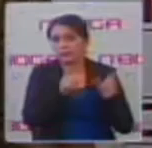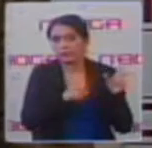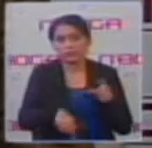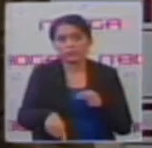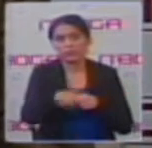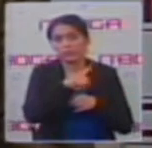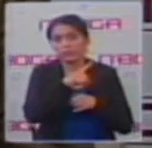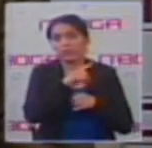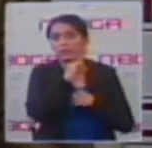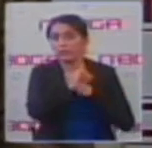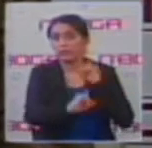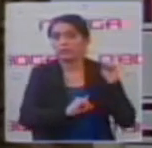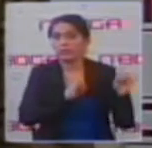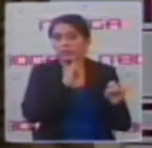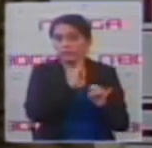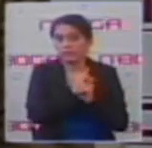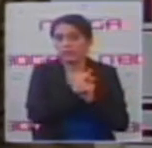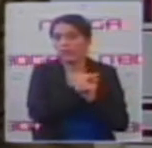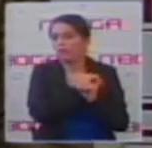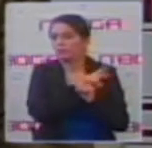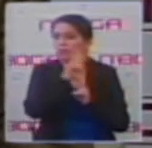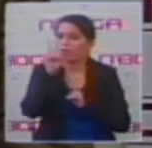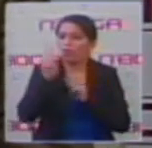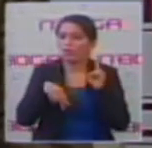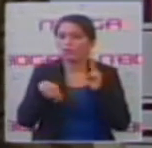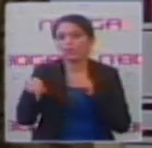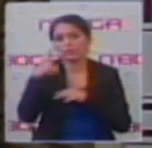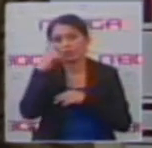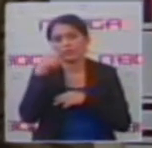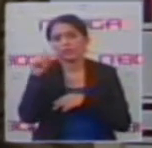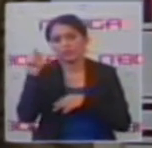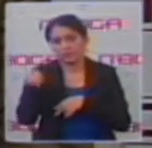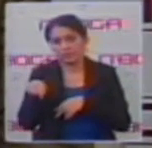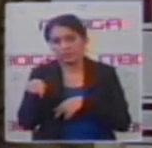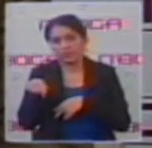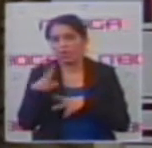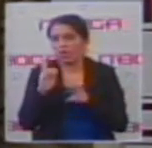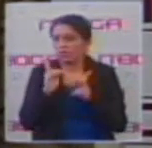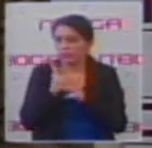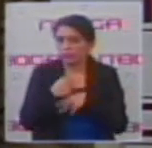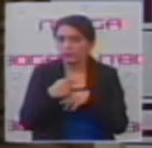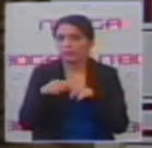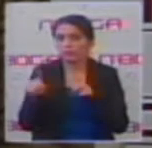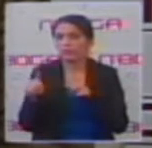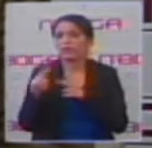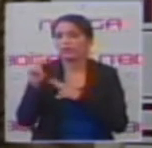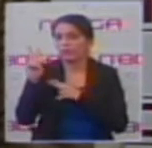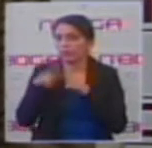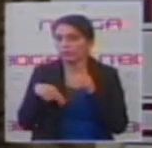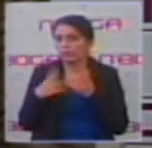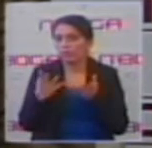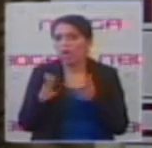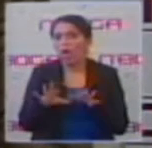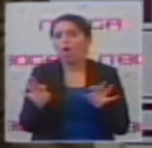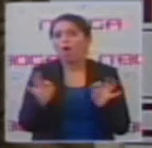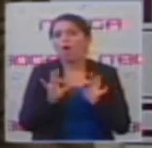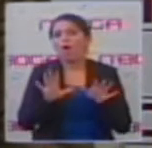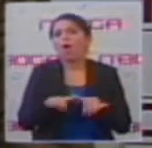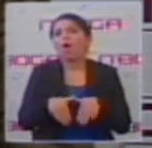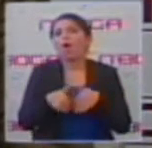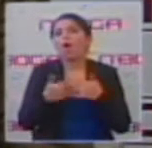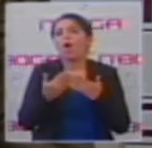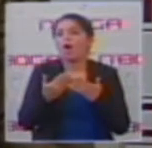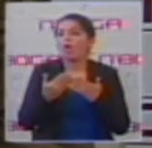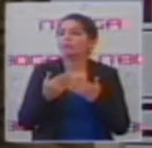estos destinos en el mundo, qué tanto se conoce de esos productos en el mundo. Luego viene el tema de excelencia, qué ratings